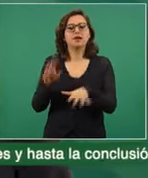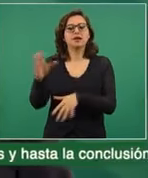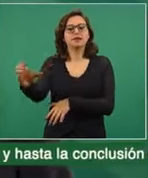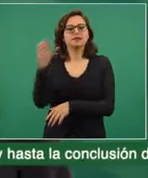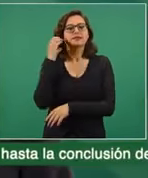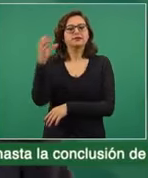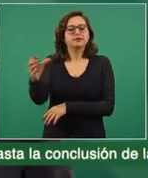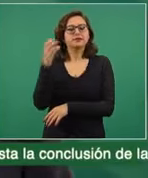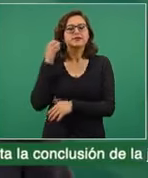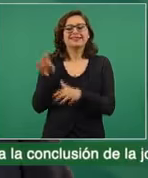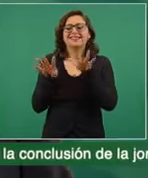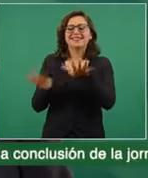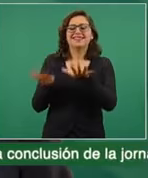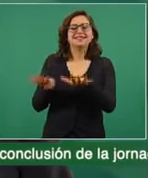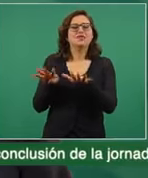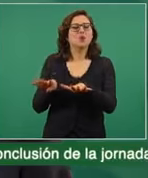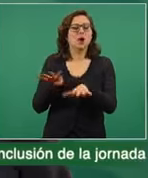desechables